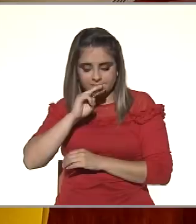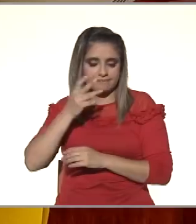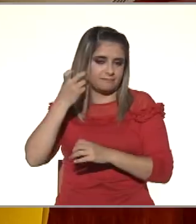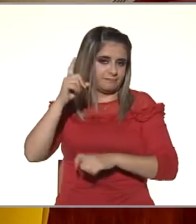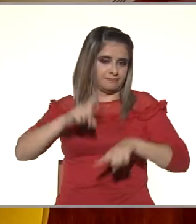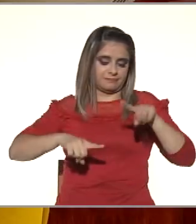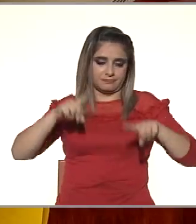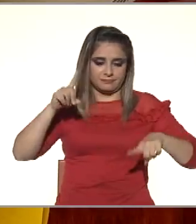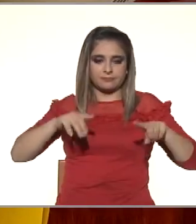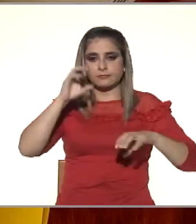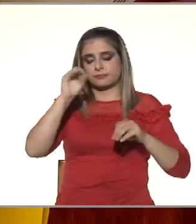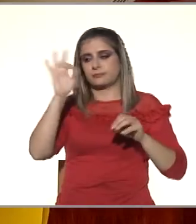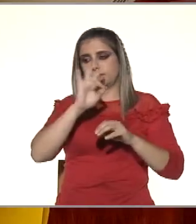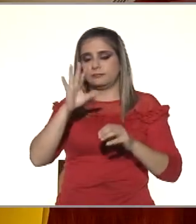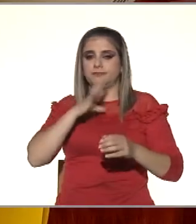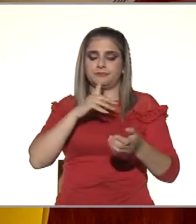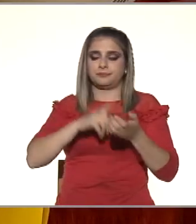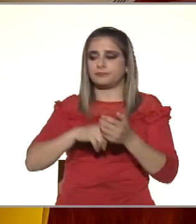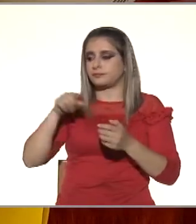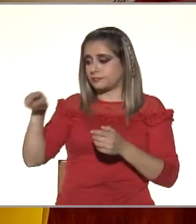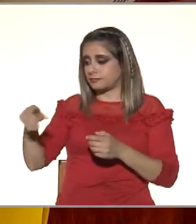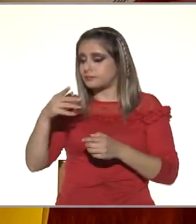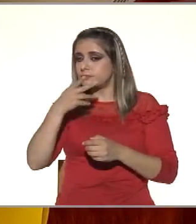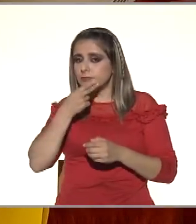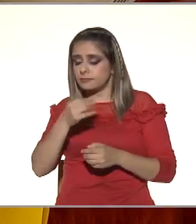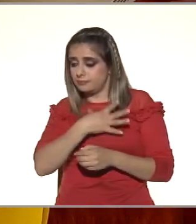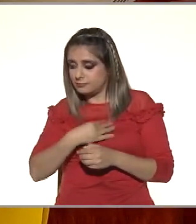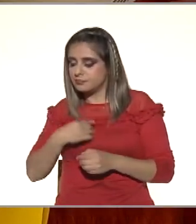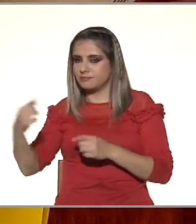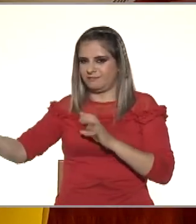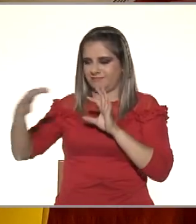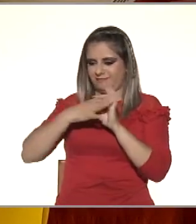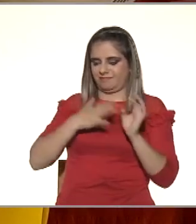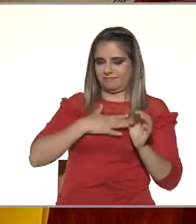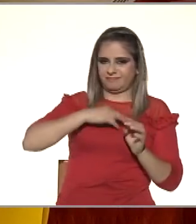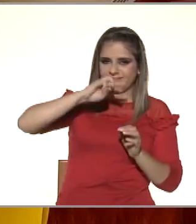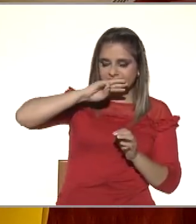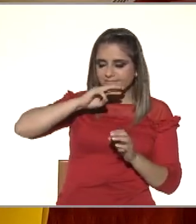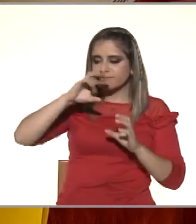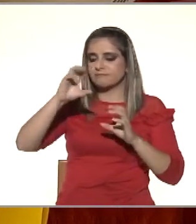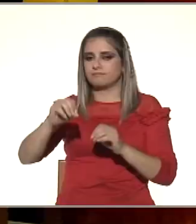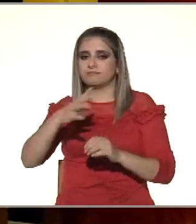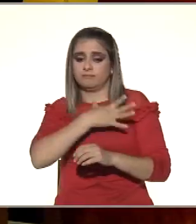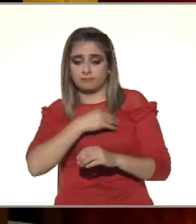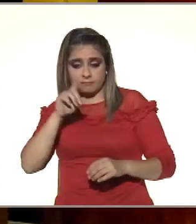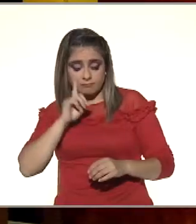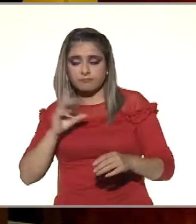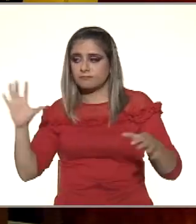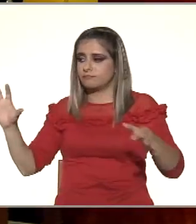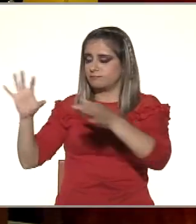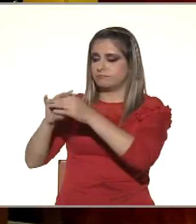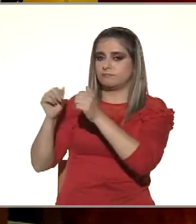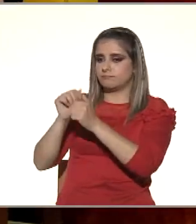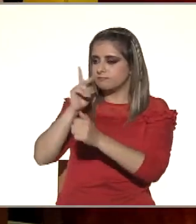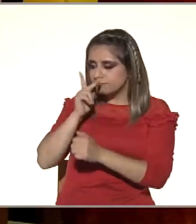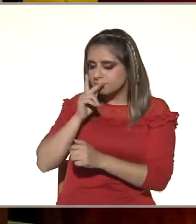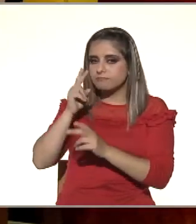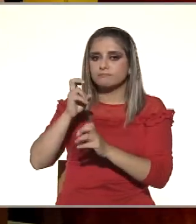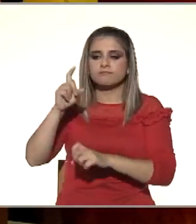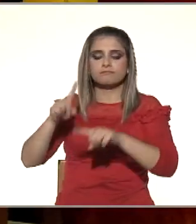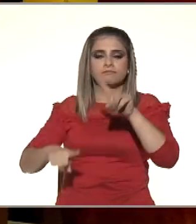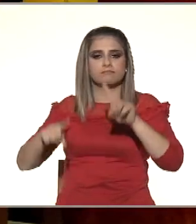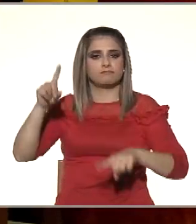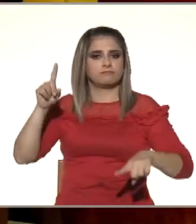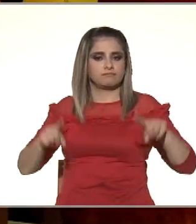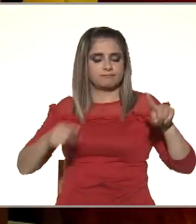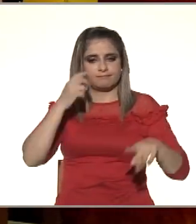progenitores, o se genera una alianza con el que fue infiel, o se genera alianza con la que fue víctima o el que fue víctima. Y eso siempre